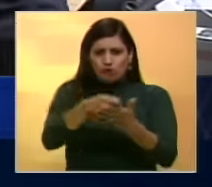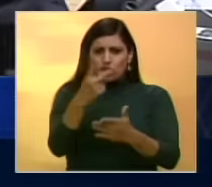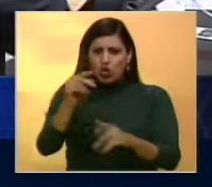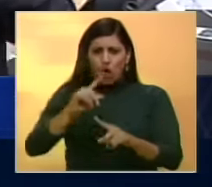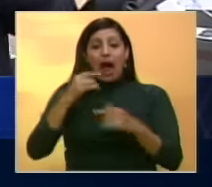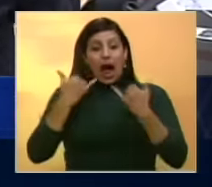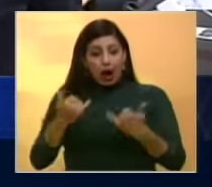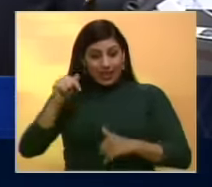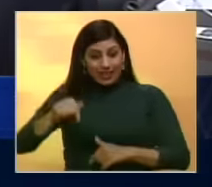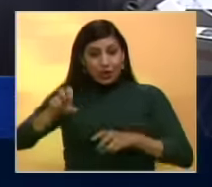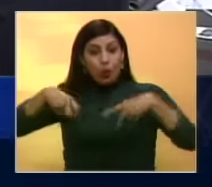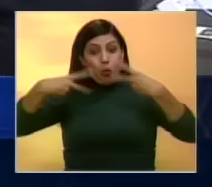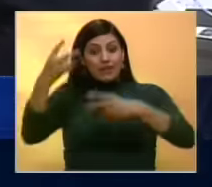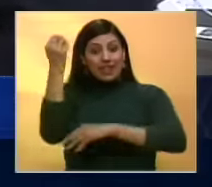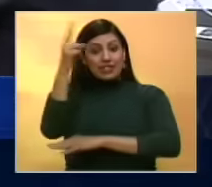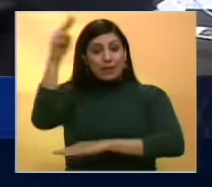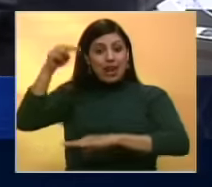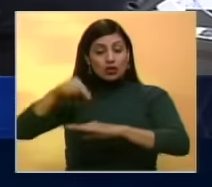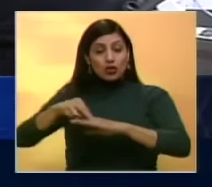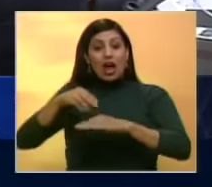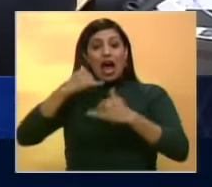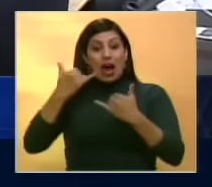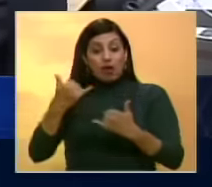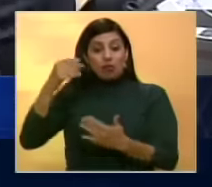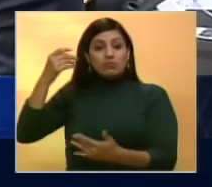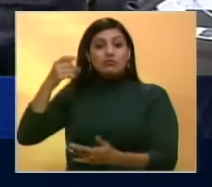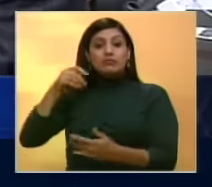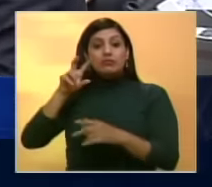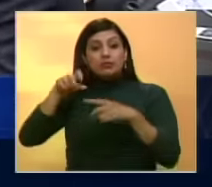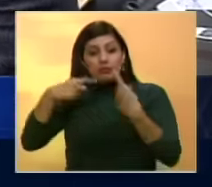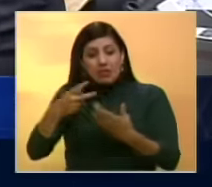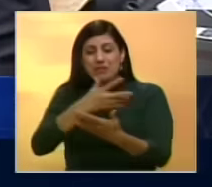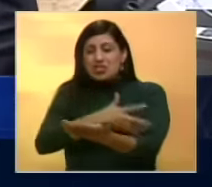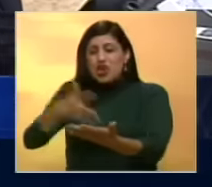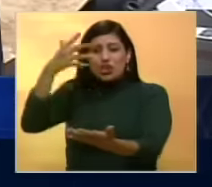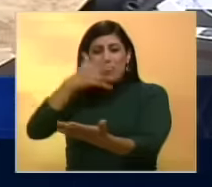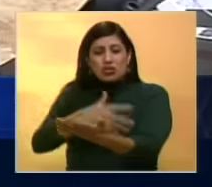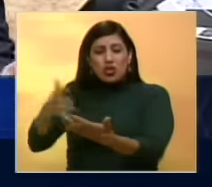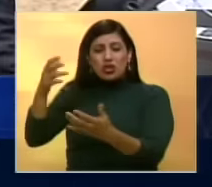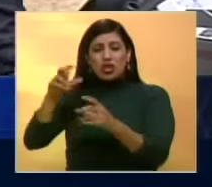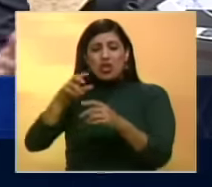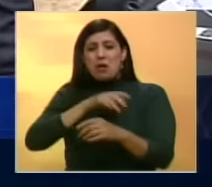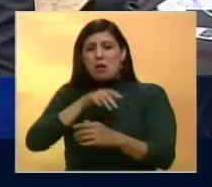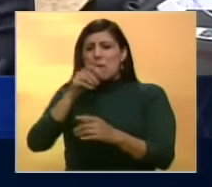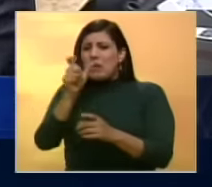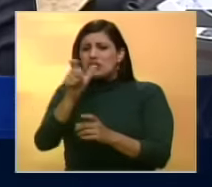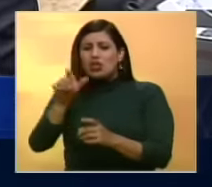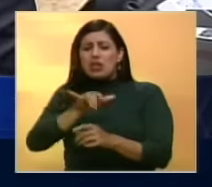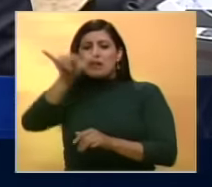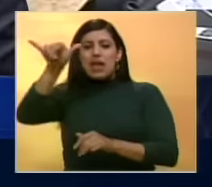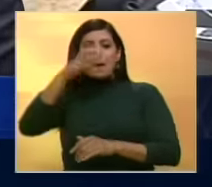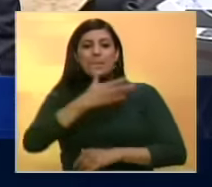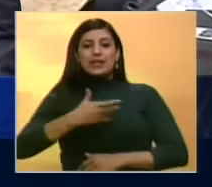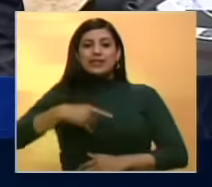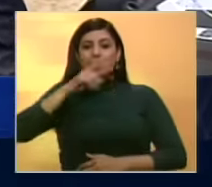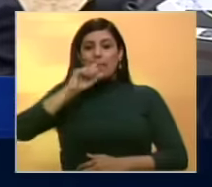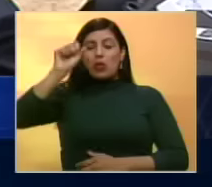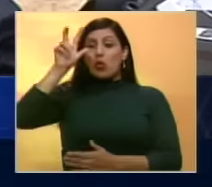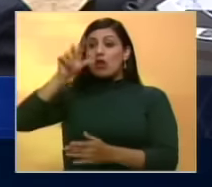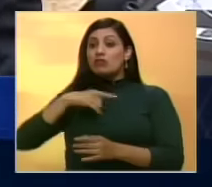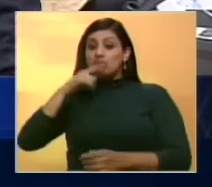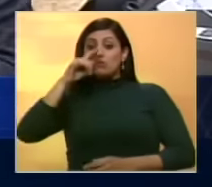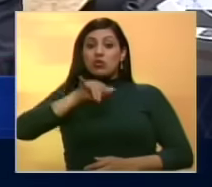venezol en su periodo pasado aprobó un presupuesto de millardos de bolívares en biáticos para que el ejecutivo nacional viaje en